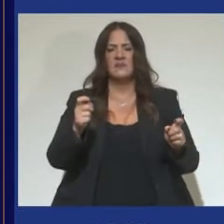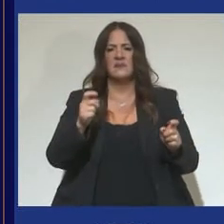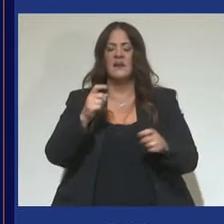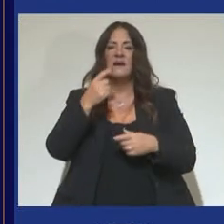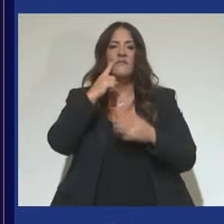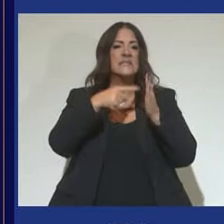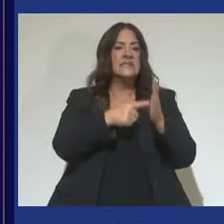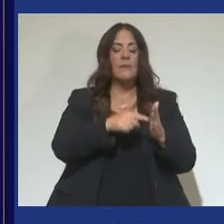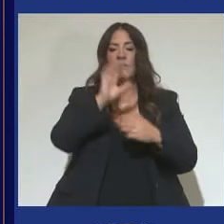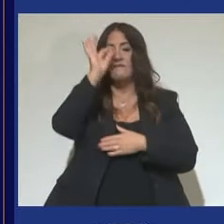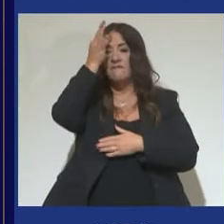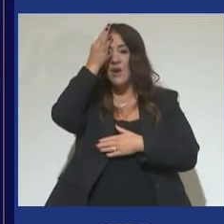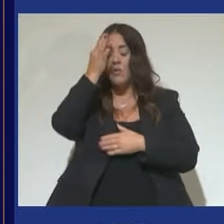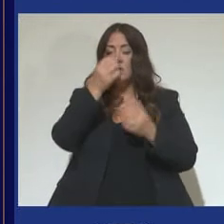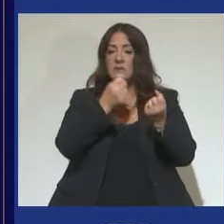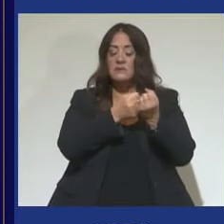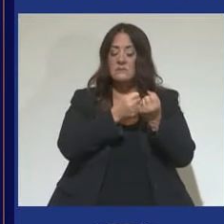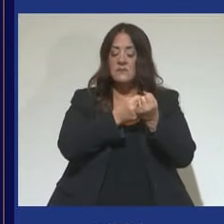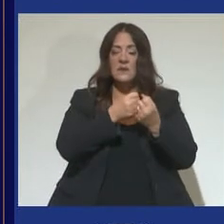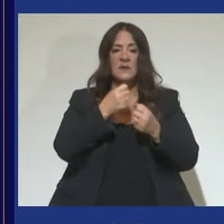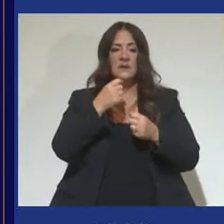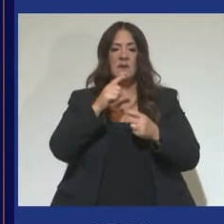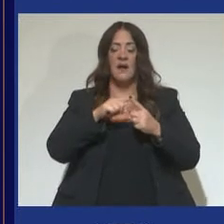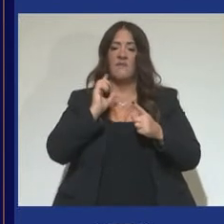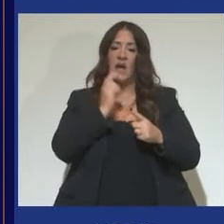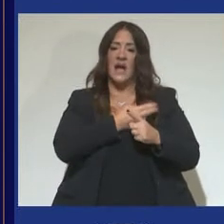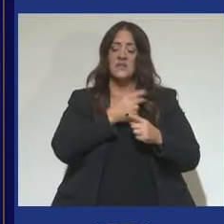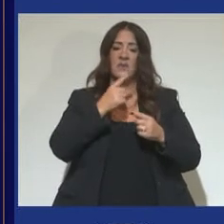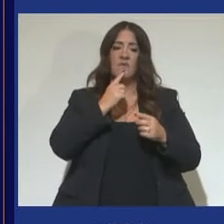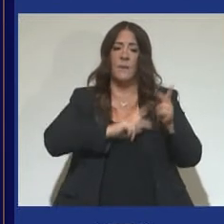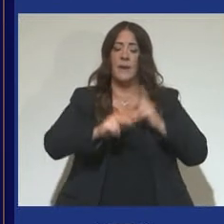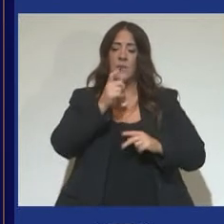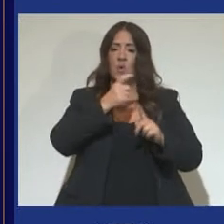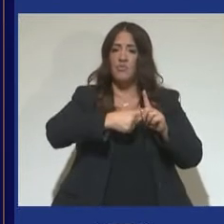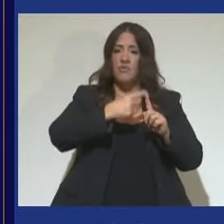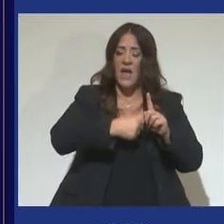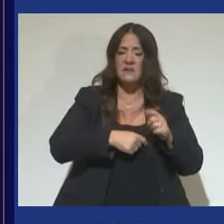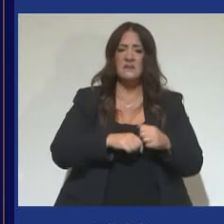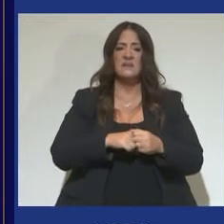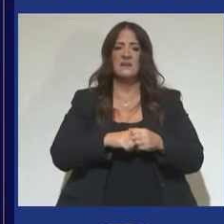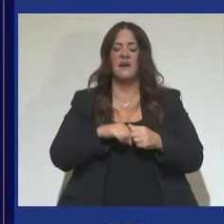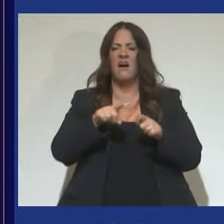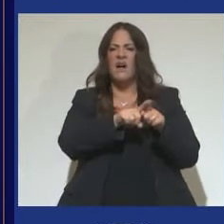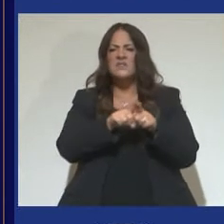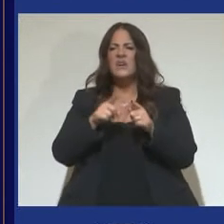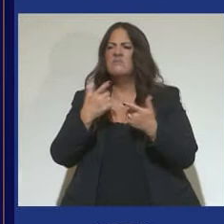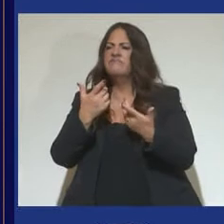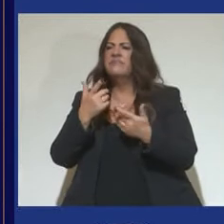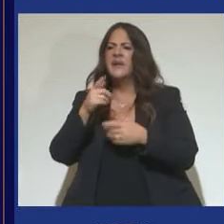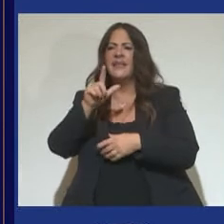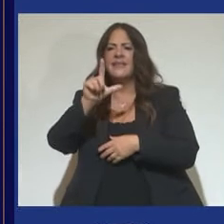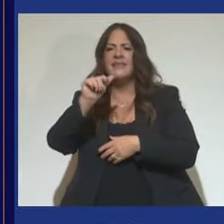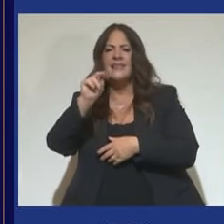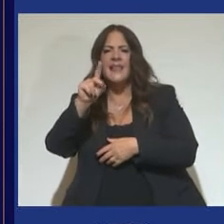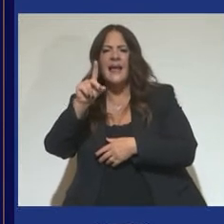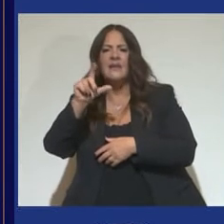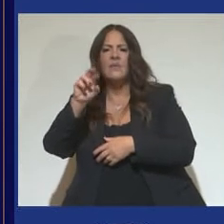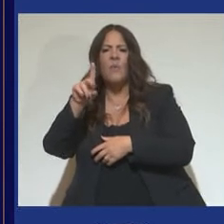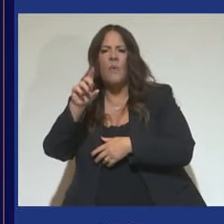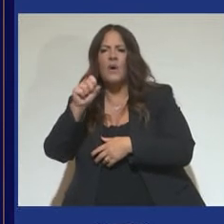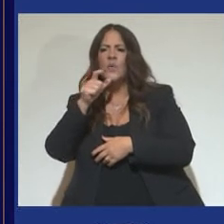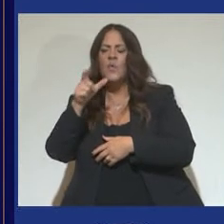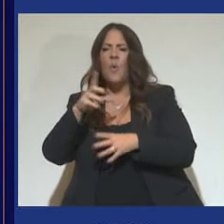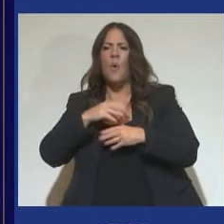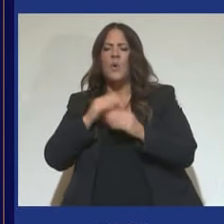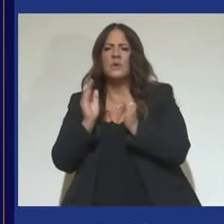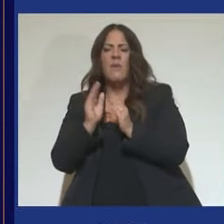son fondos federales para apoyo a alquiler no solamente los que alquilan pero también a los caseros que tal vez pueden